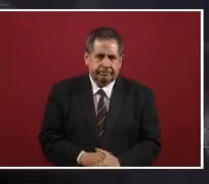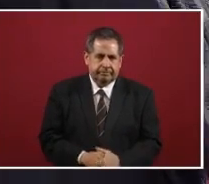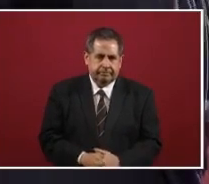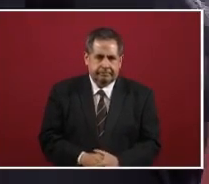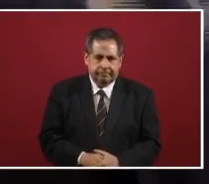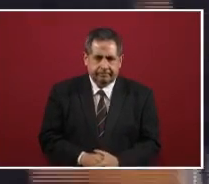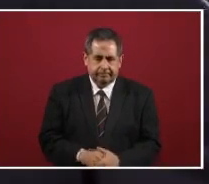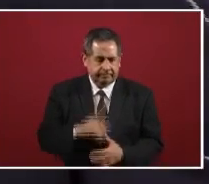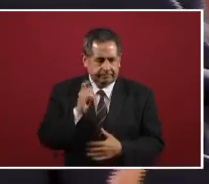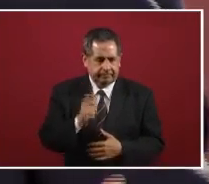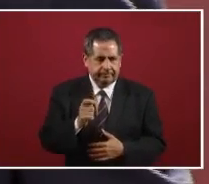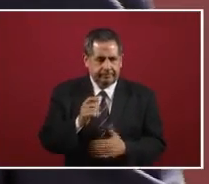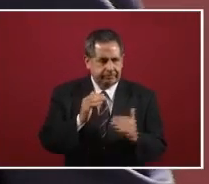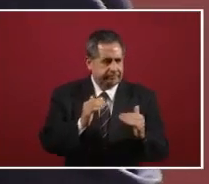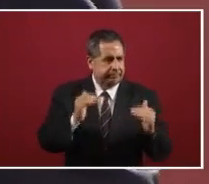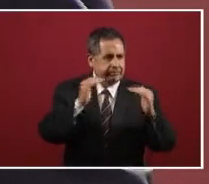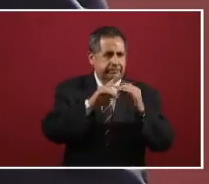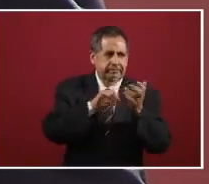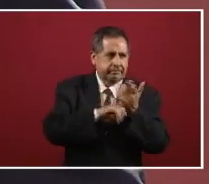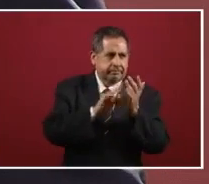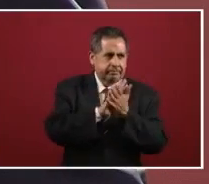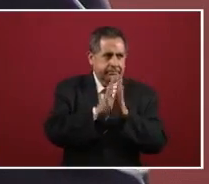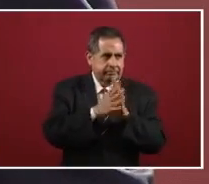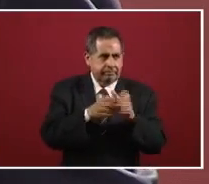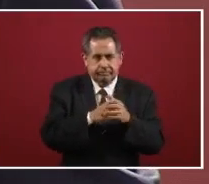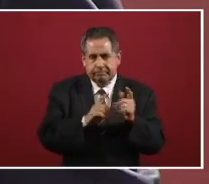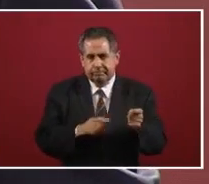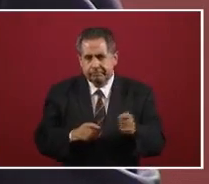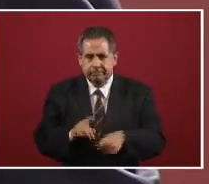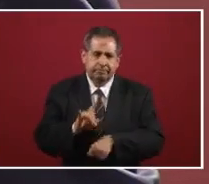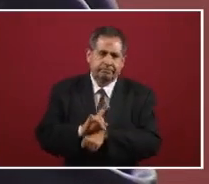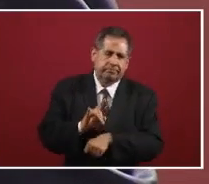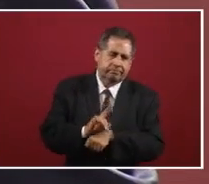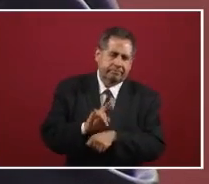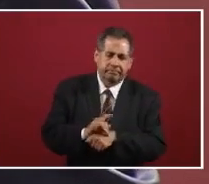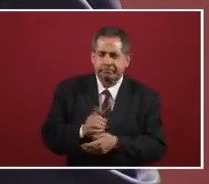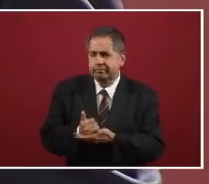¿Y qué era lo que sucedía? Se simulaba,